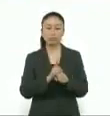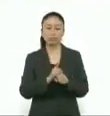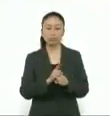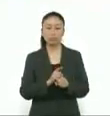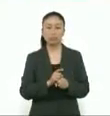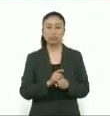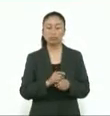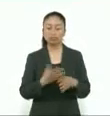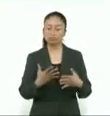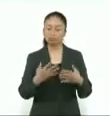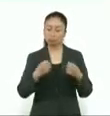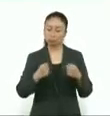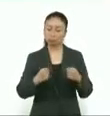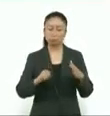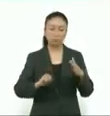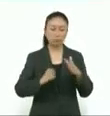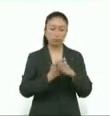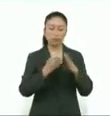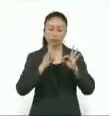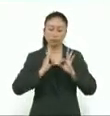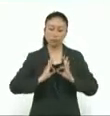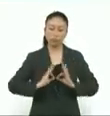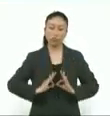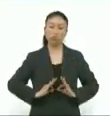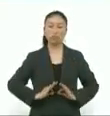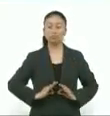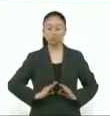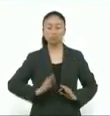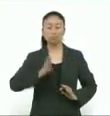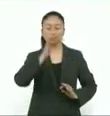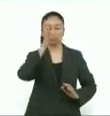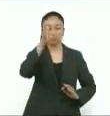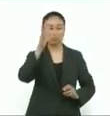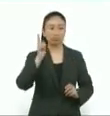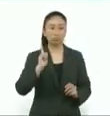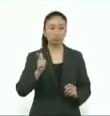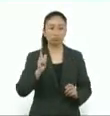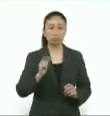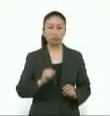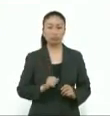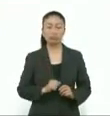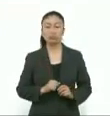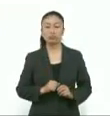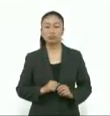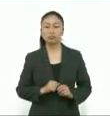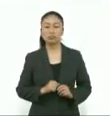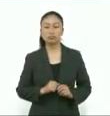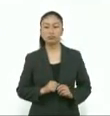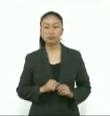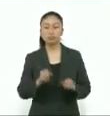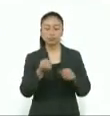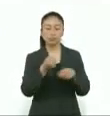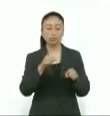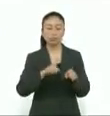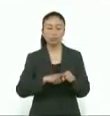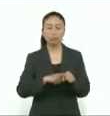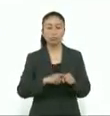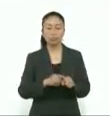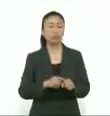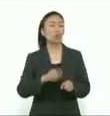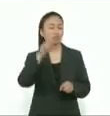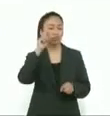próspera, sostenible y pacífica. Una sociedad en donde se reivindique a nuestro